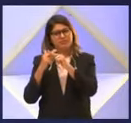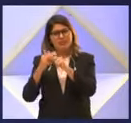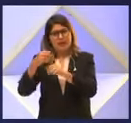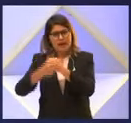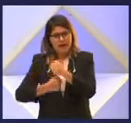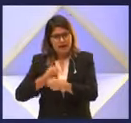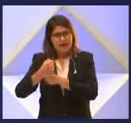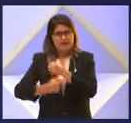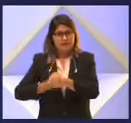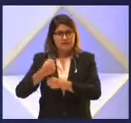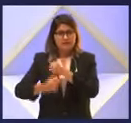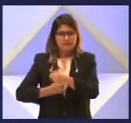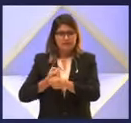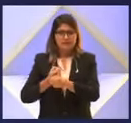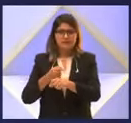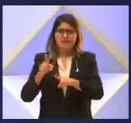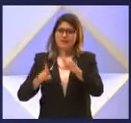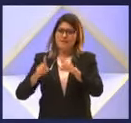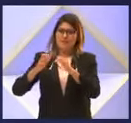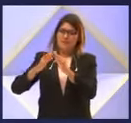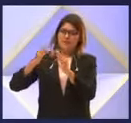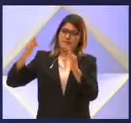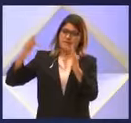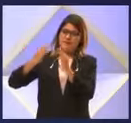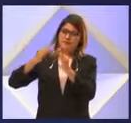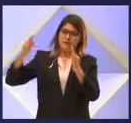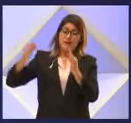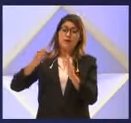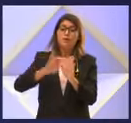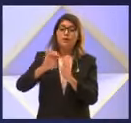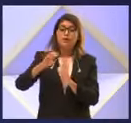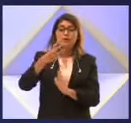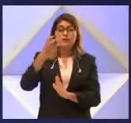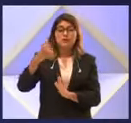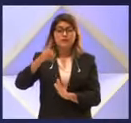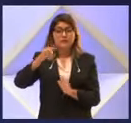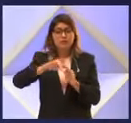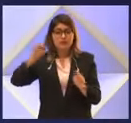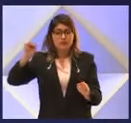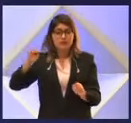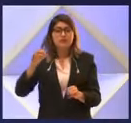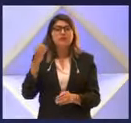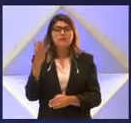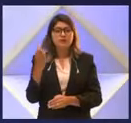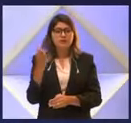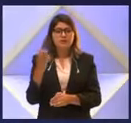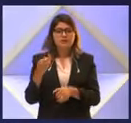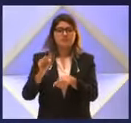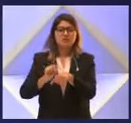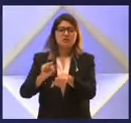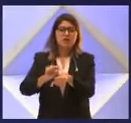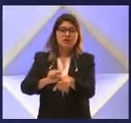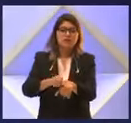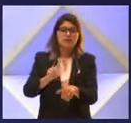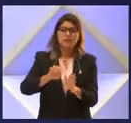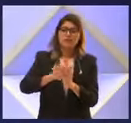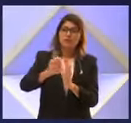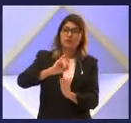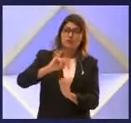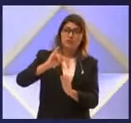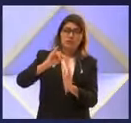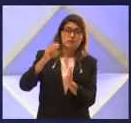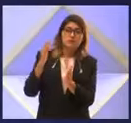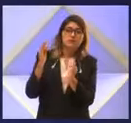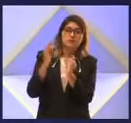dependiendo de la altura en la que se encuentren a 300 km pudieran ser temas de semanas pero 800 kilómetros estamos